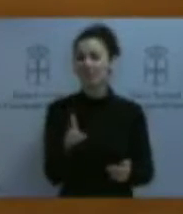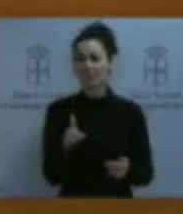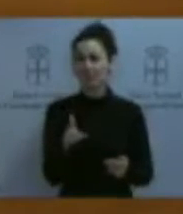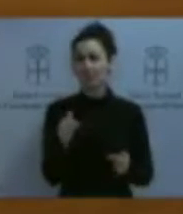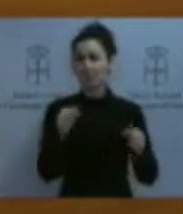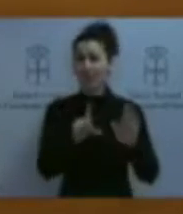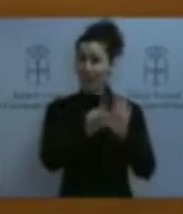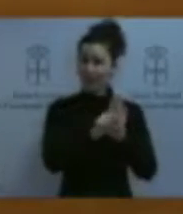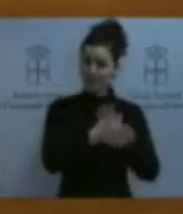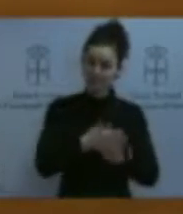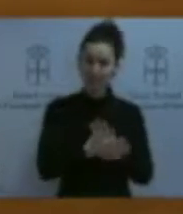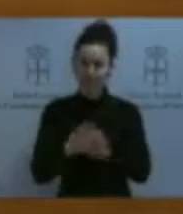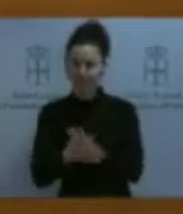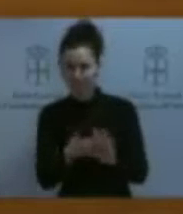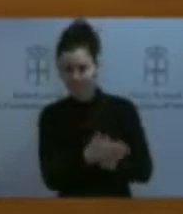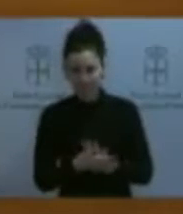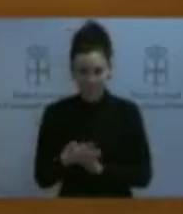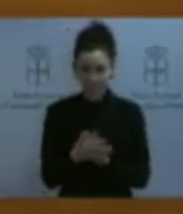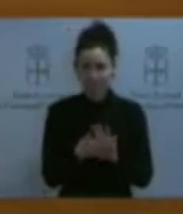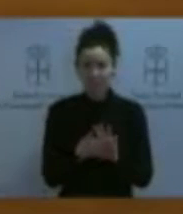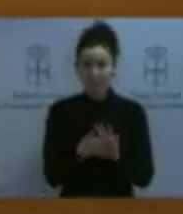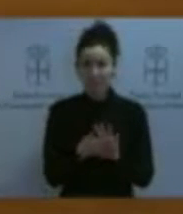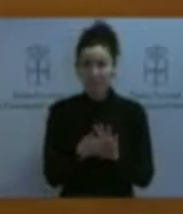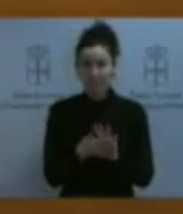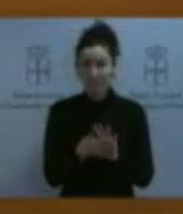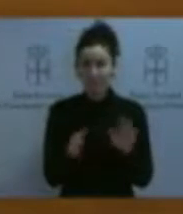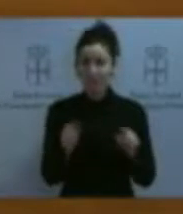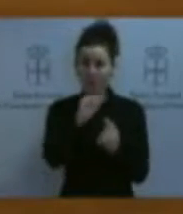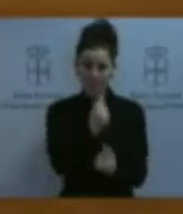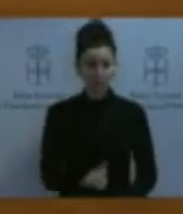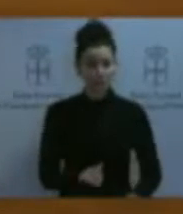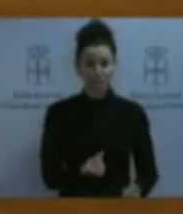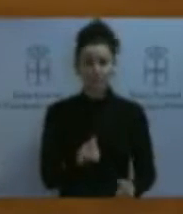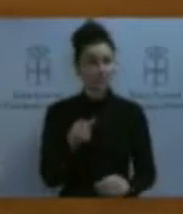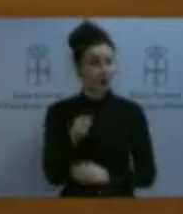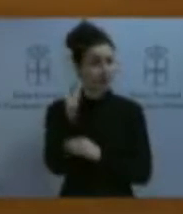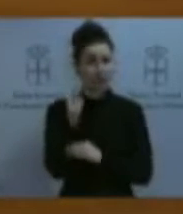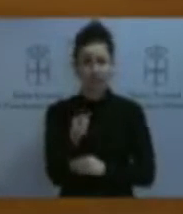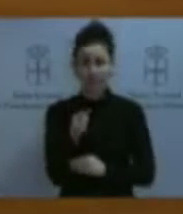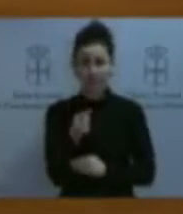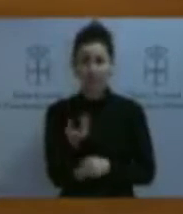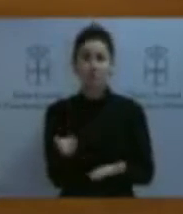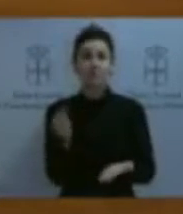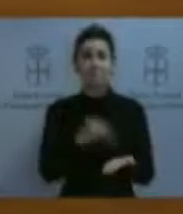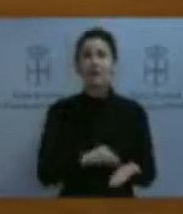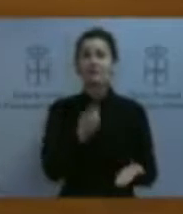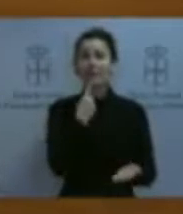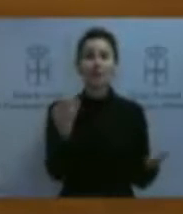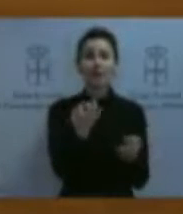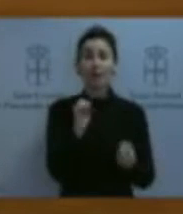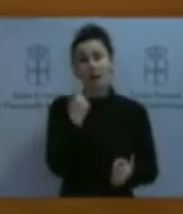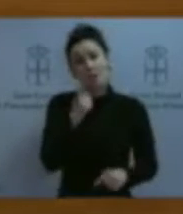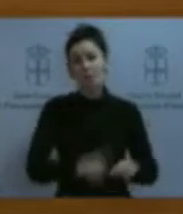existencia de disponibilidades presupuestarias, ¿no? Un eufemismo que ustedes añaden y que quiere decir que cada año decidirán si garantizan esos derechos o no los